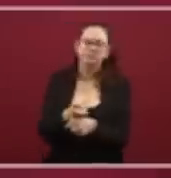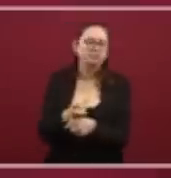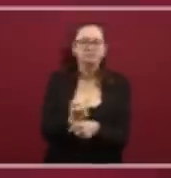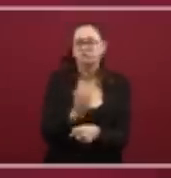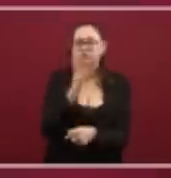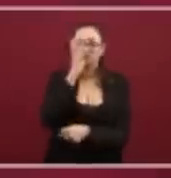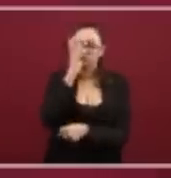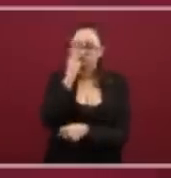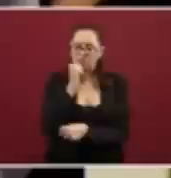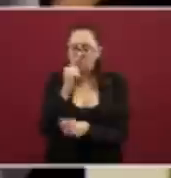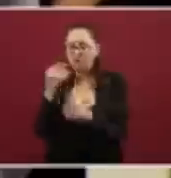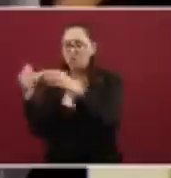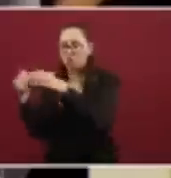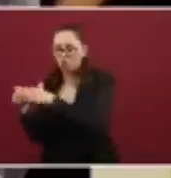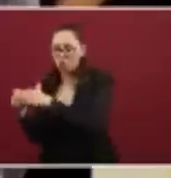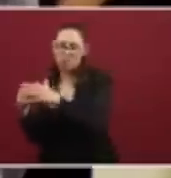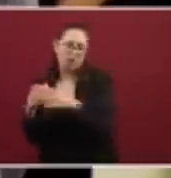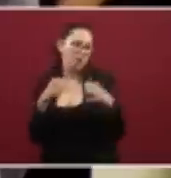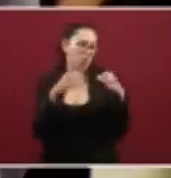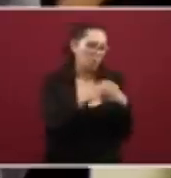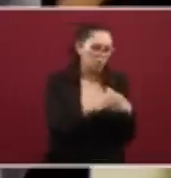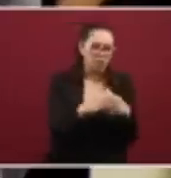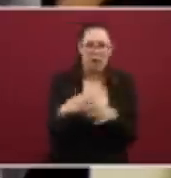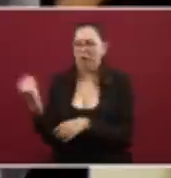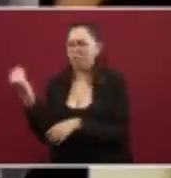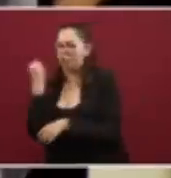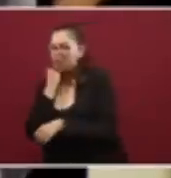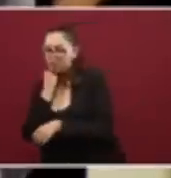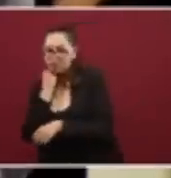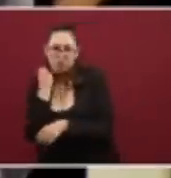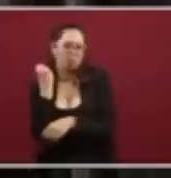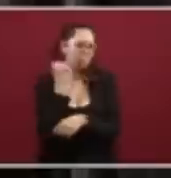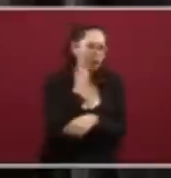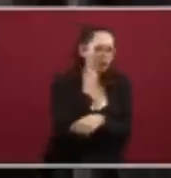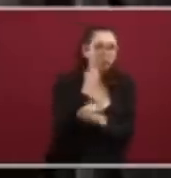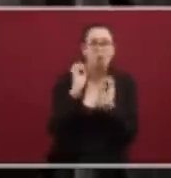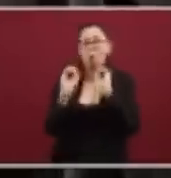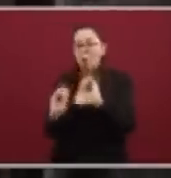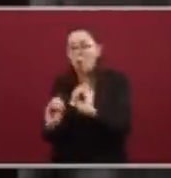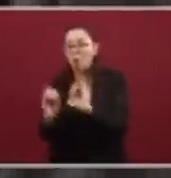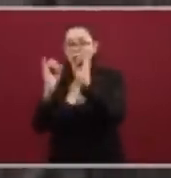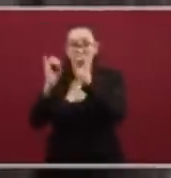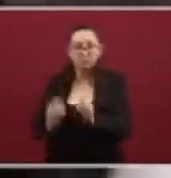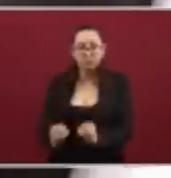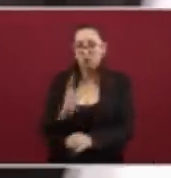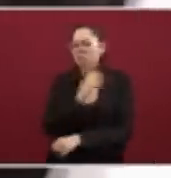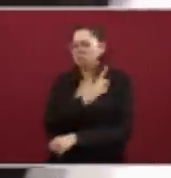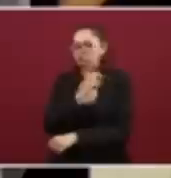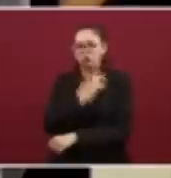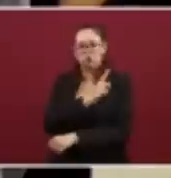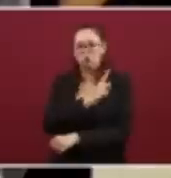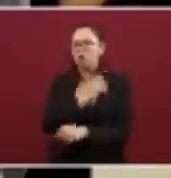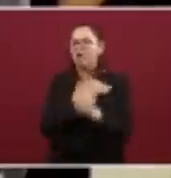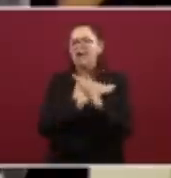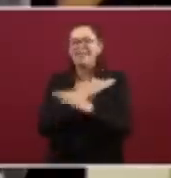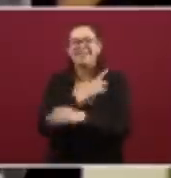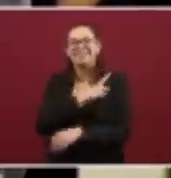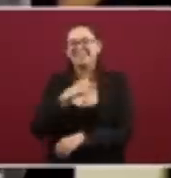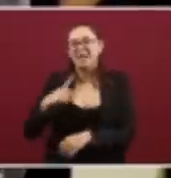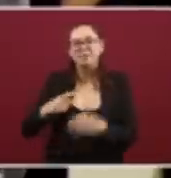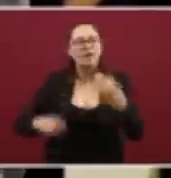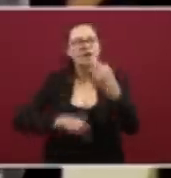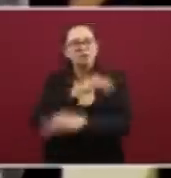en un colectivo tenga un asesor jurídico o estén ellos solos trabajando como familias por eso la solución está en ser integral